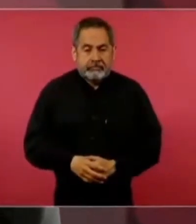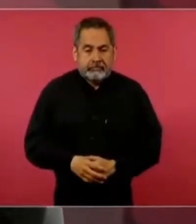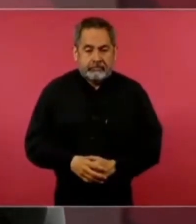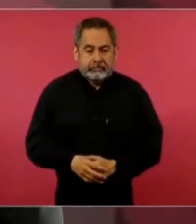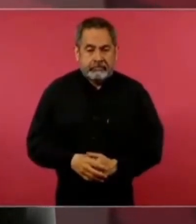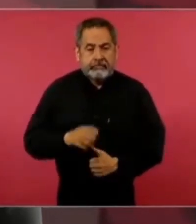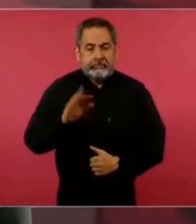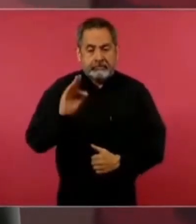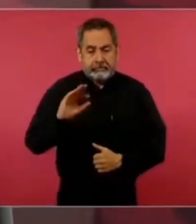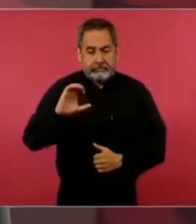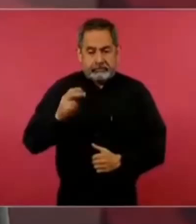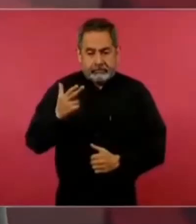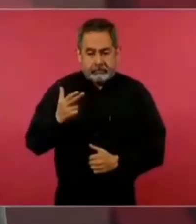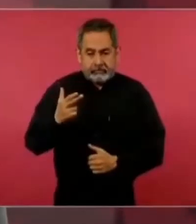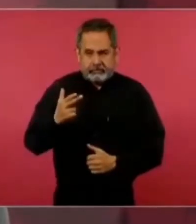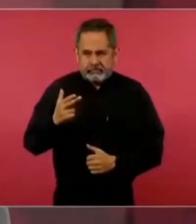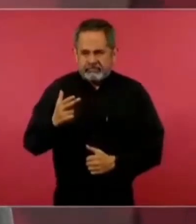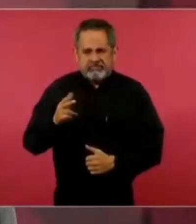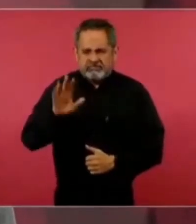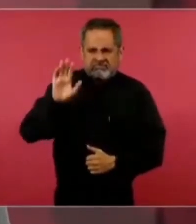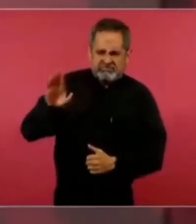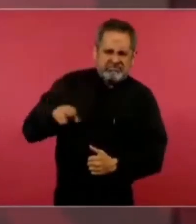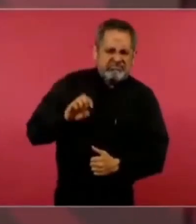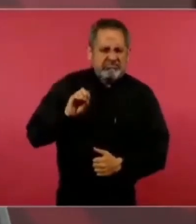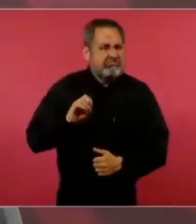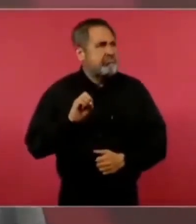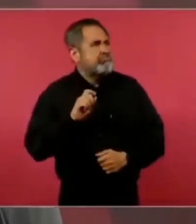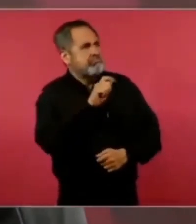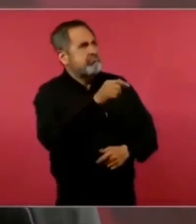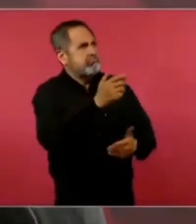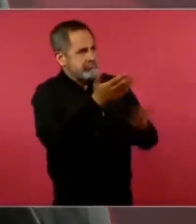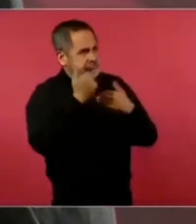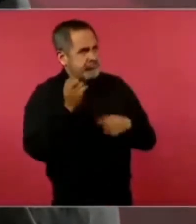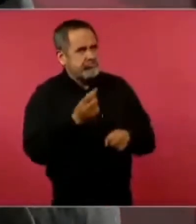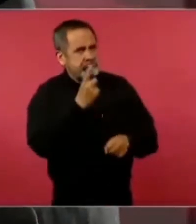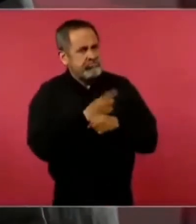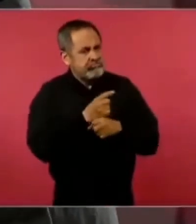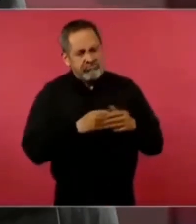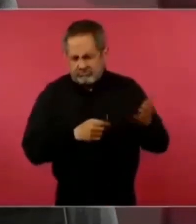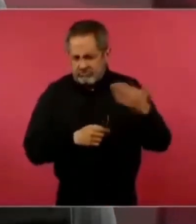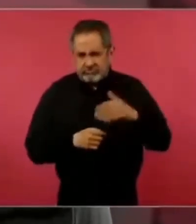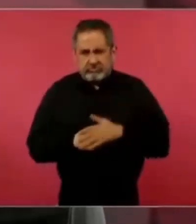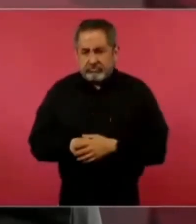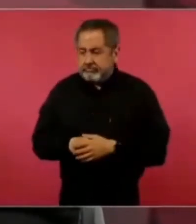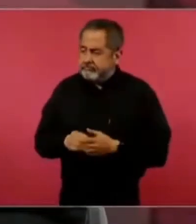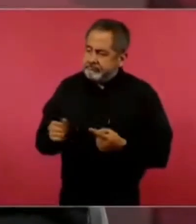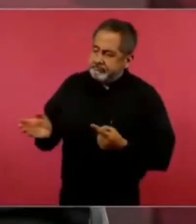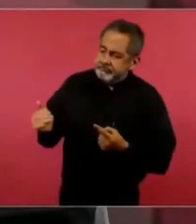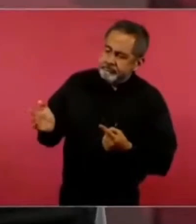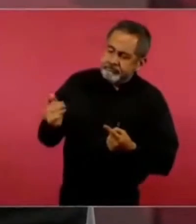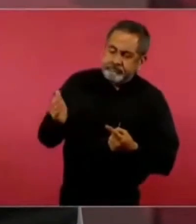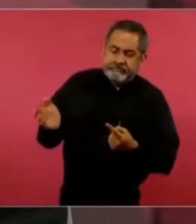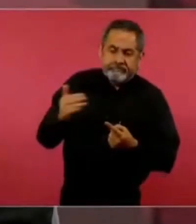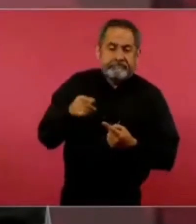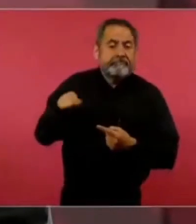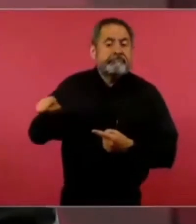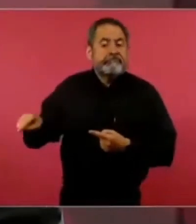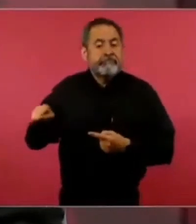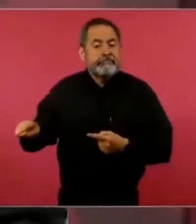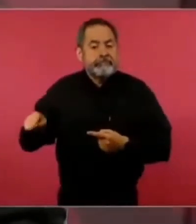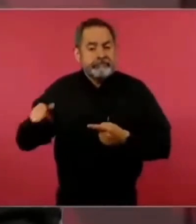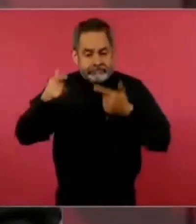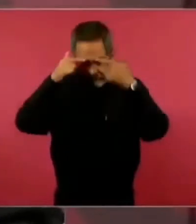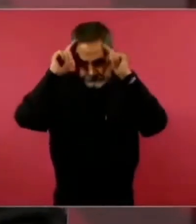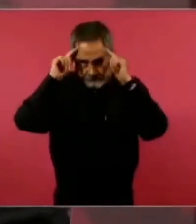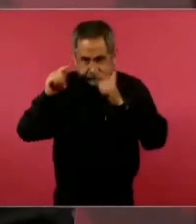Calderón les da la oportunidad y se llevan a marinos a formarlos en